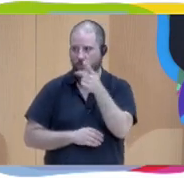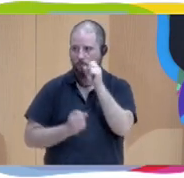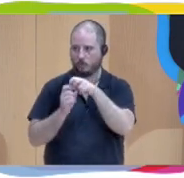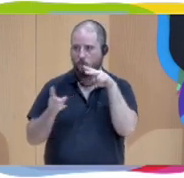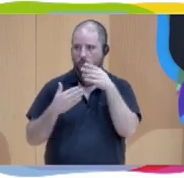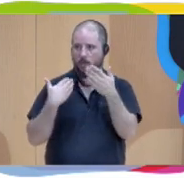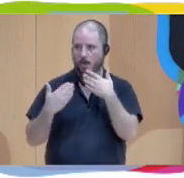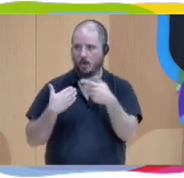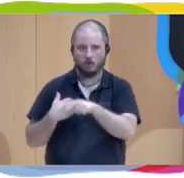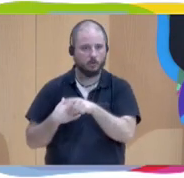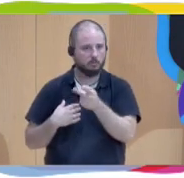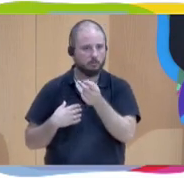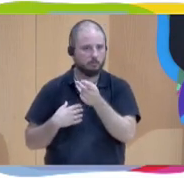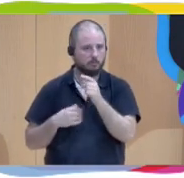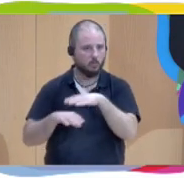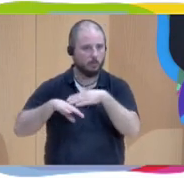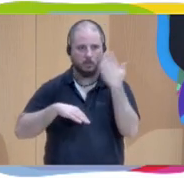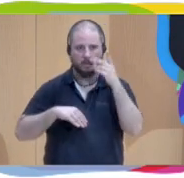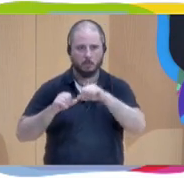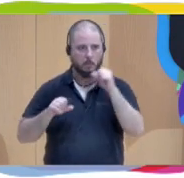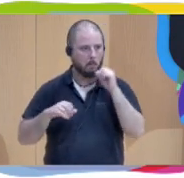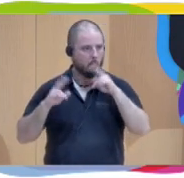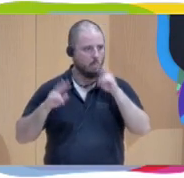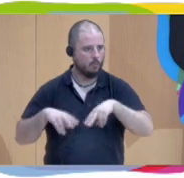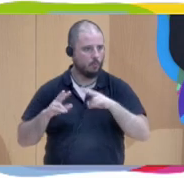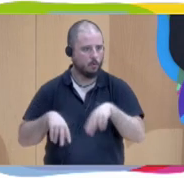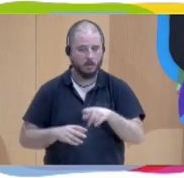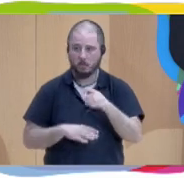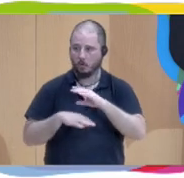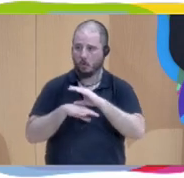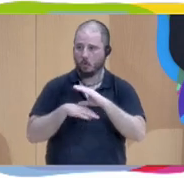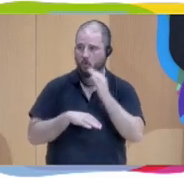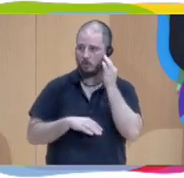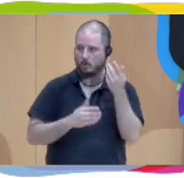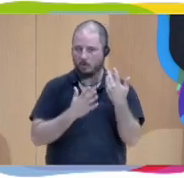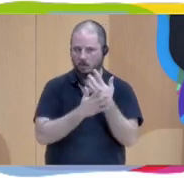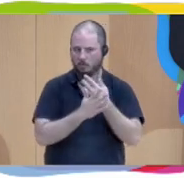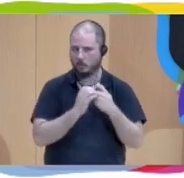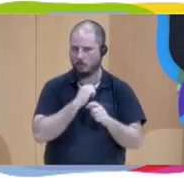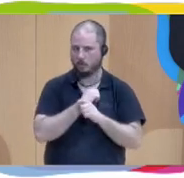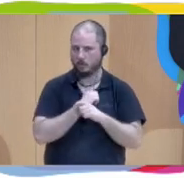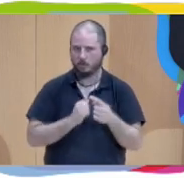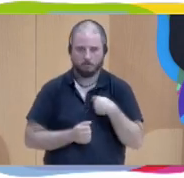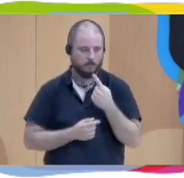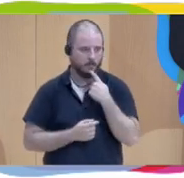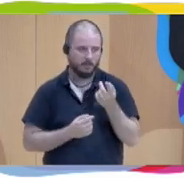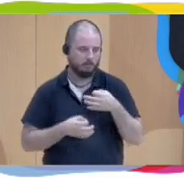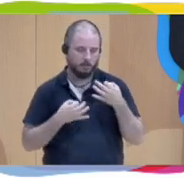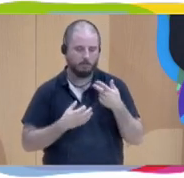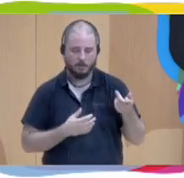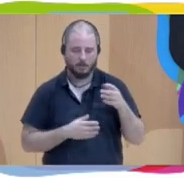en el gobierno de Navarra. Y a mí, cuando me lo contó la consejera cuál era la estrategia, yo le dije, como siempre, Mari Carmen,